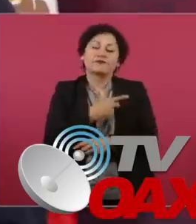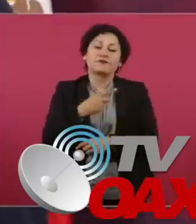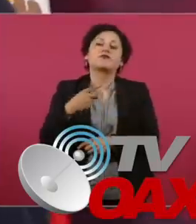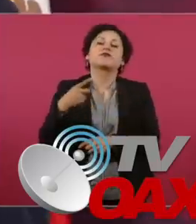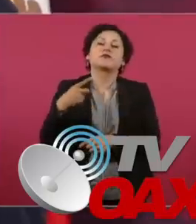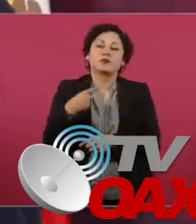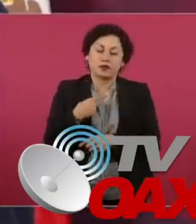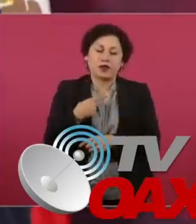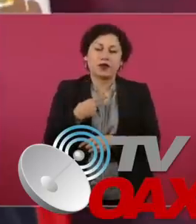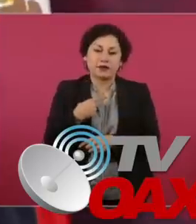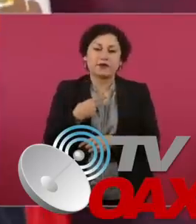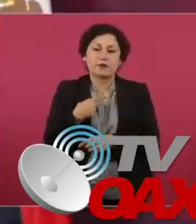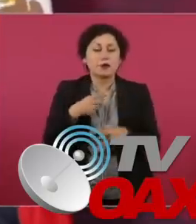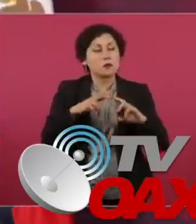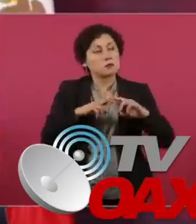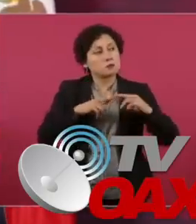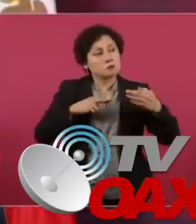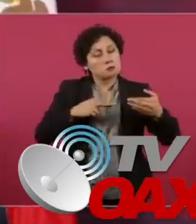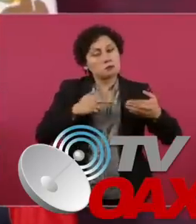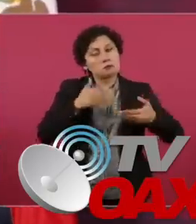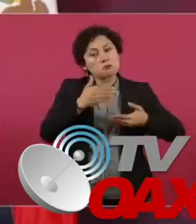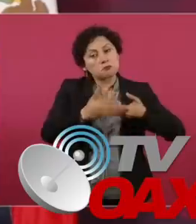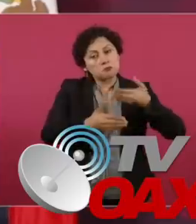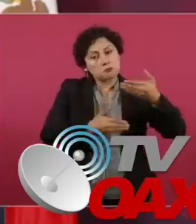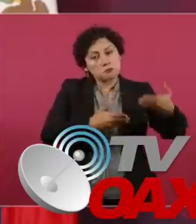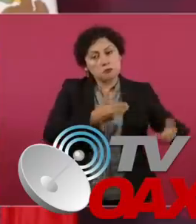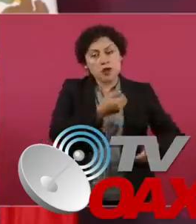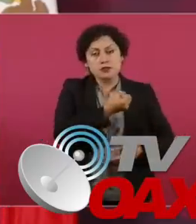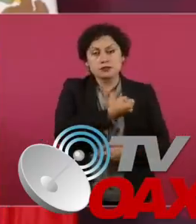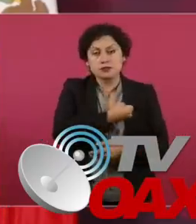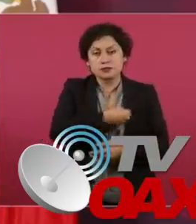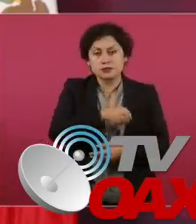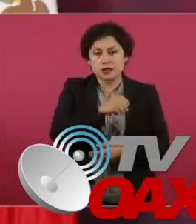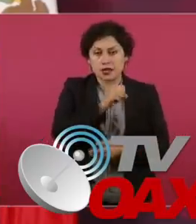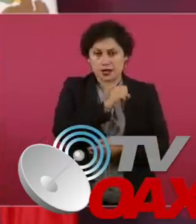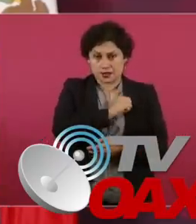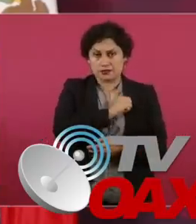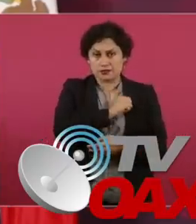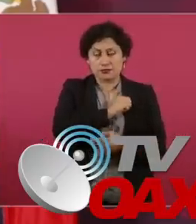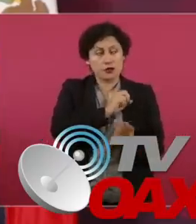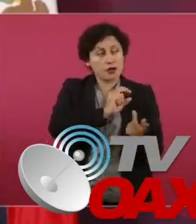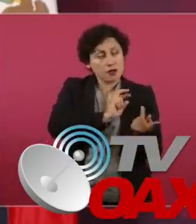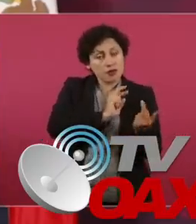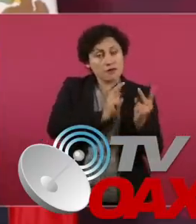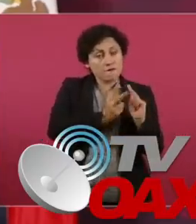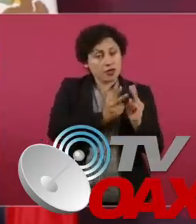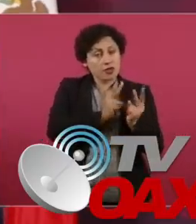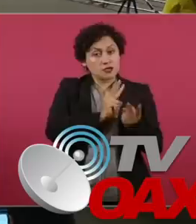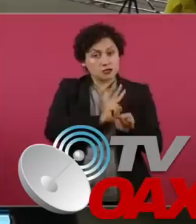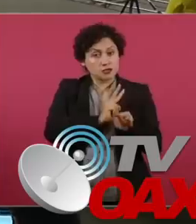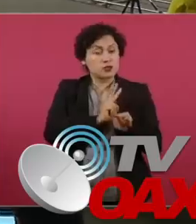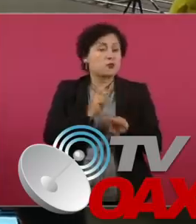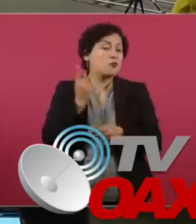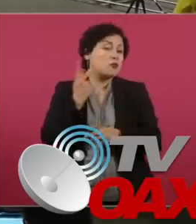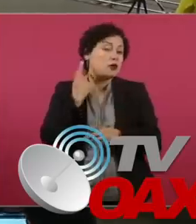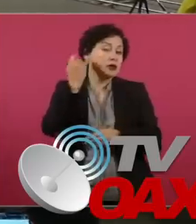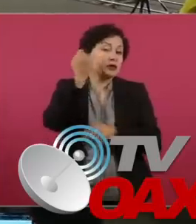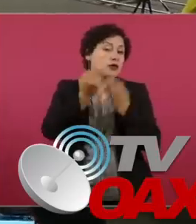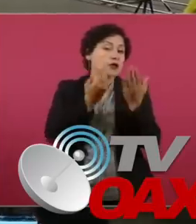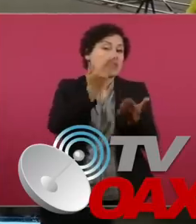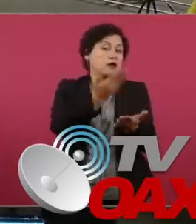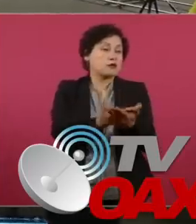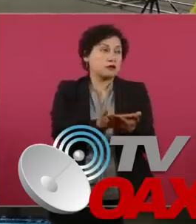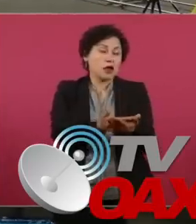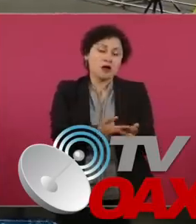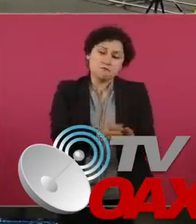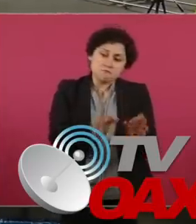una buena relación con nuestros vecinos, una política de buena vecindad